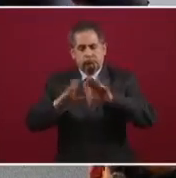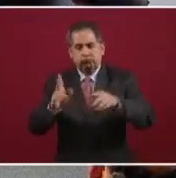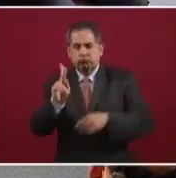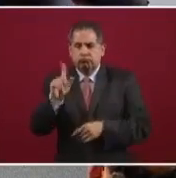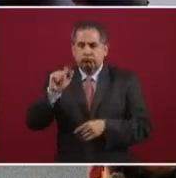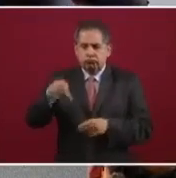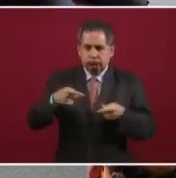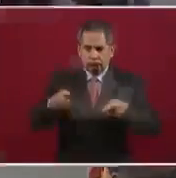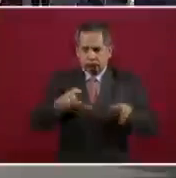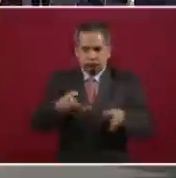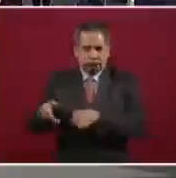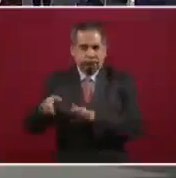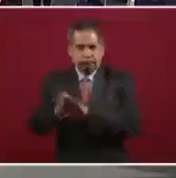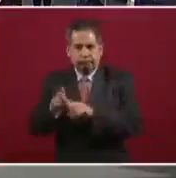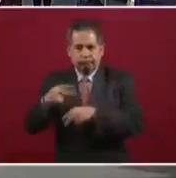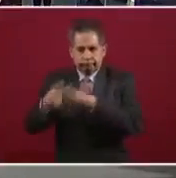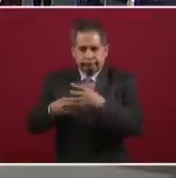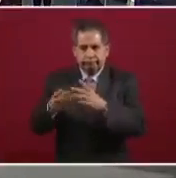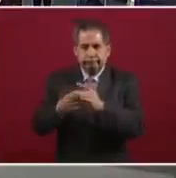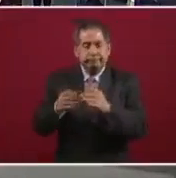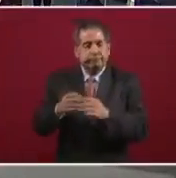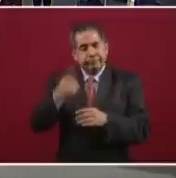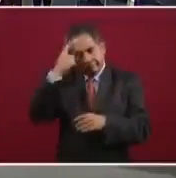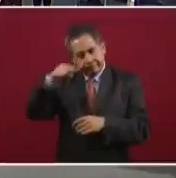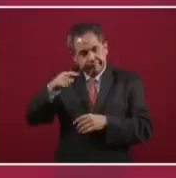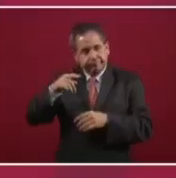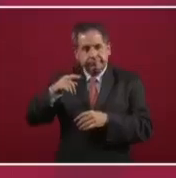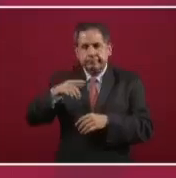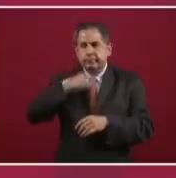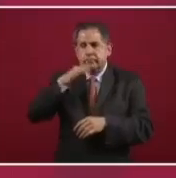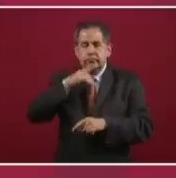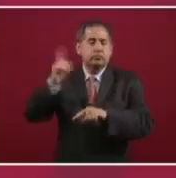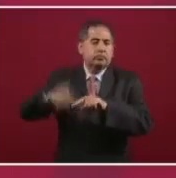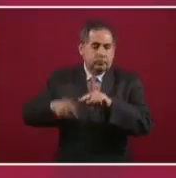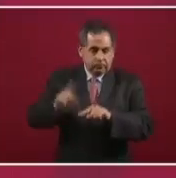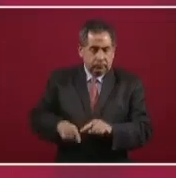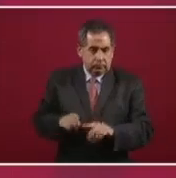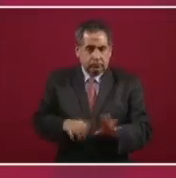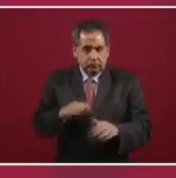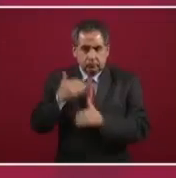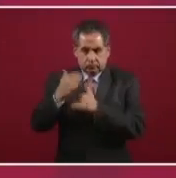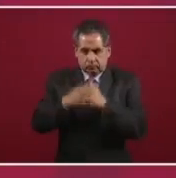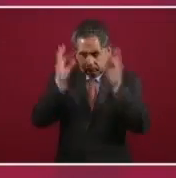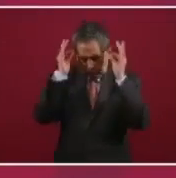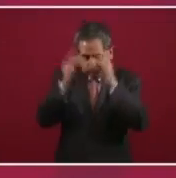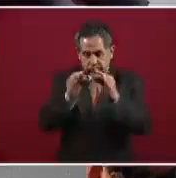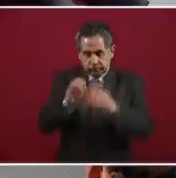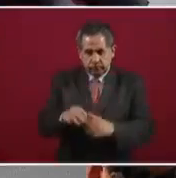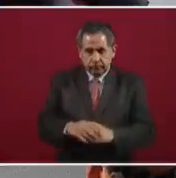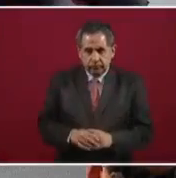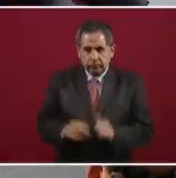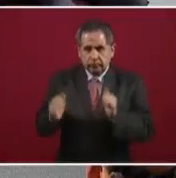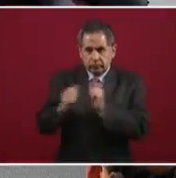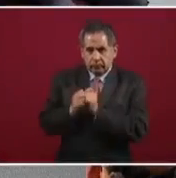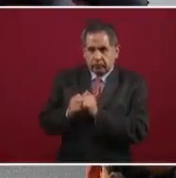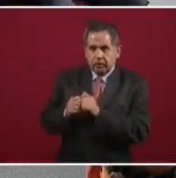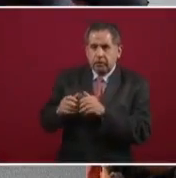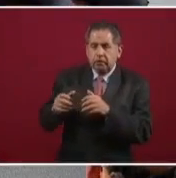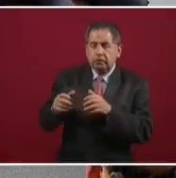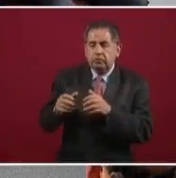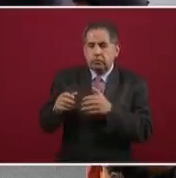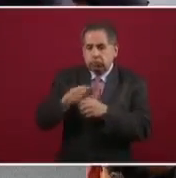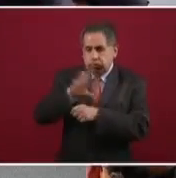plan para el combate a la corrupción en aduanas, con